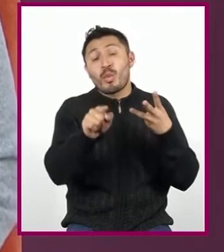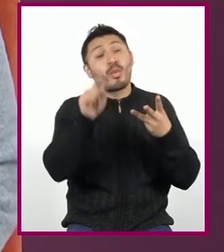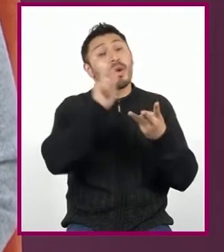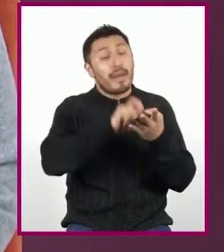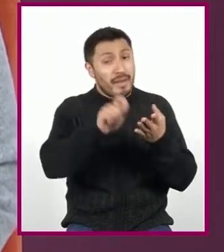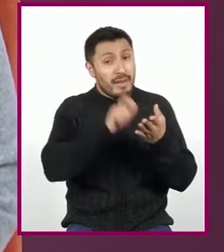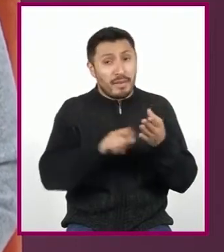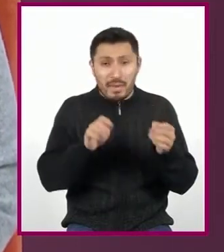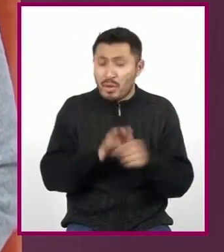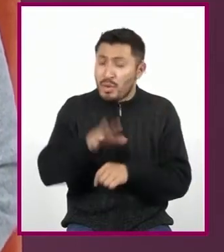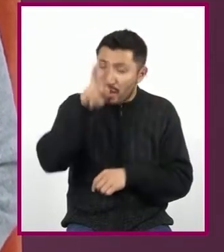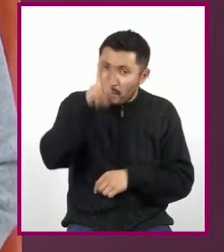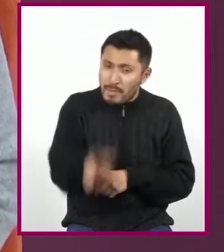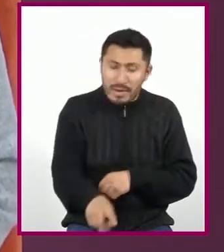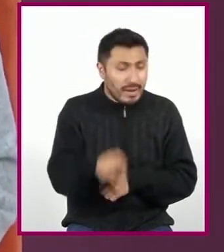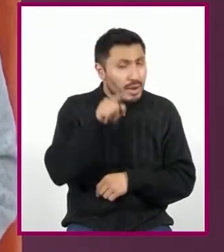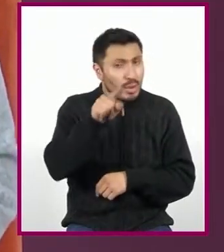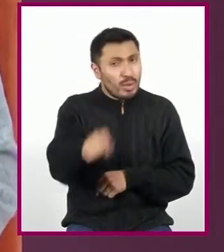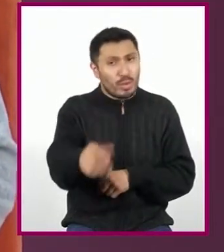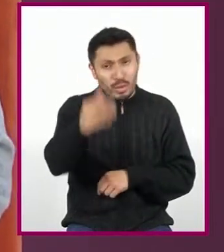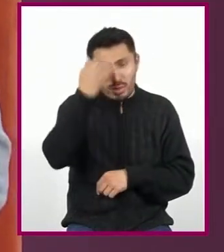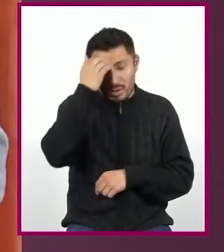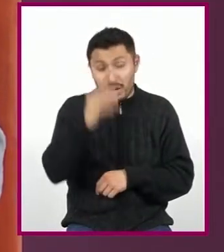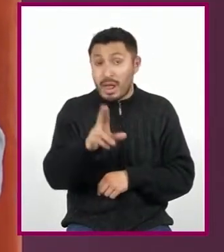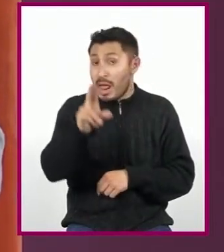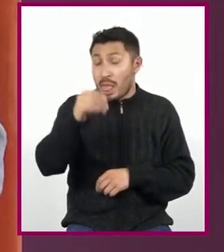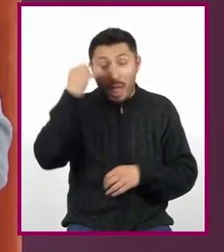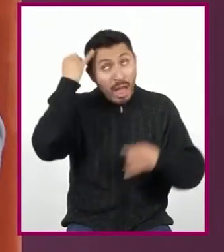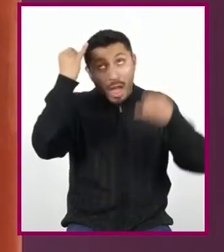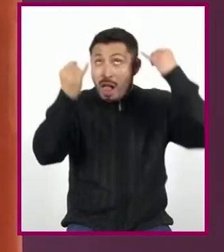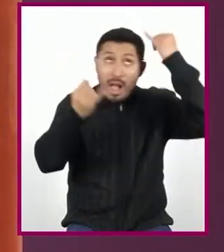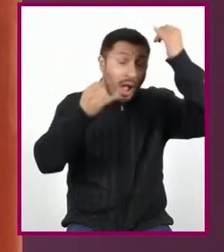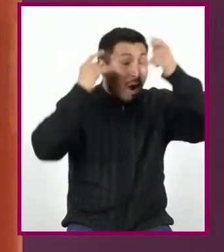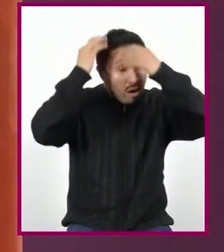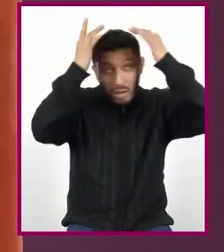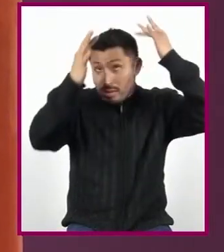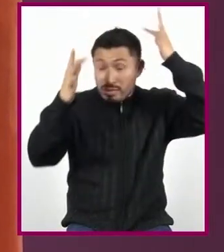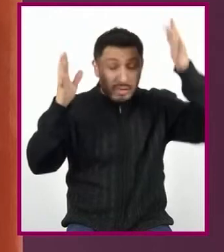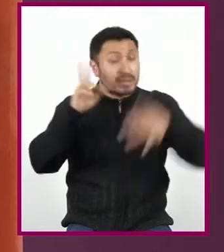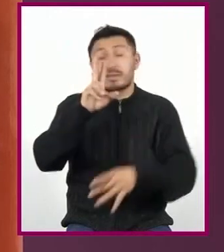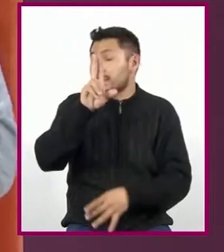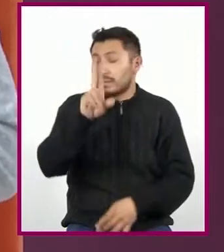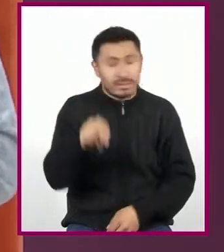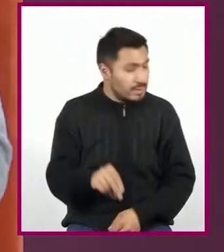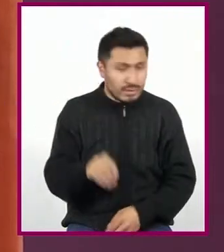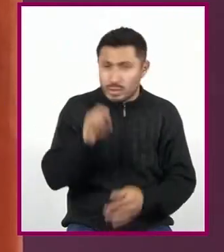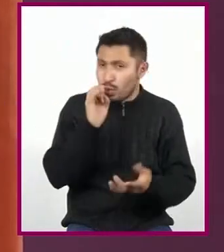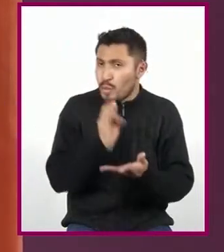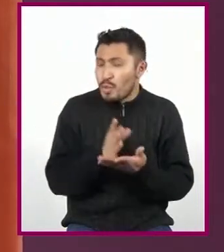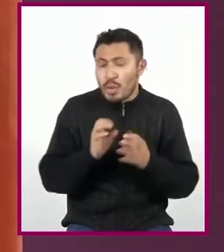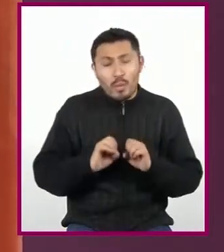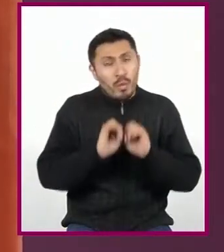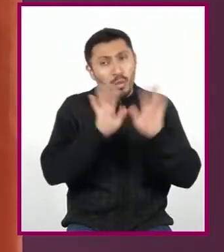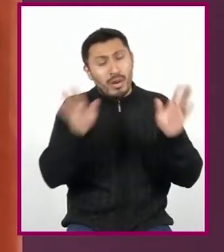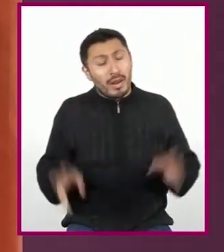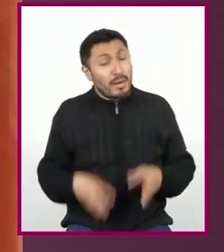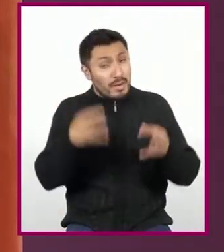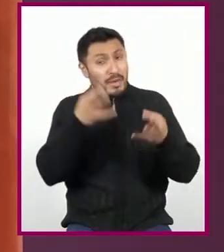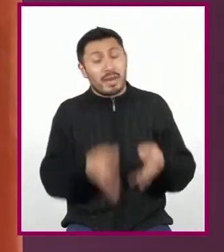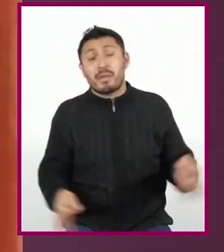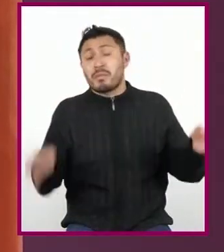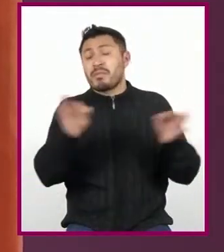puede llegar a ser subjetivo. Por su parte, el estilo indirecto, el que usa la forma